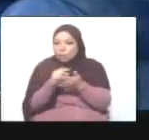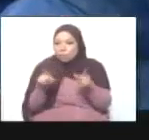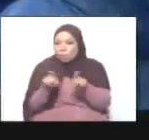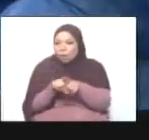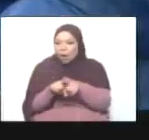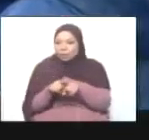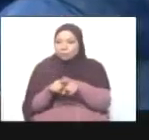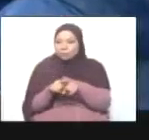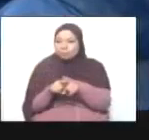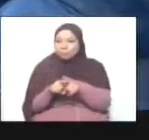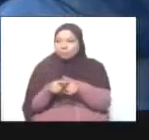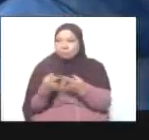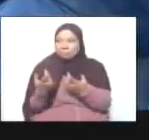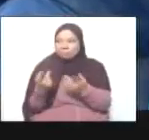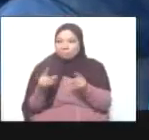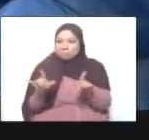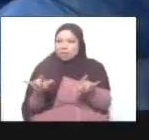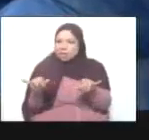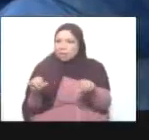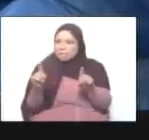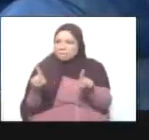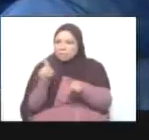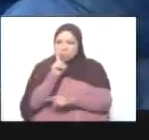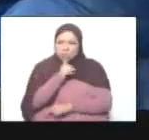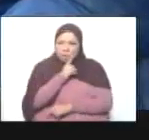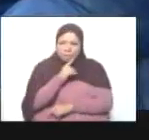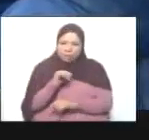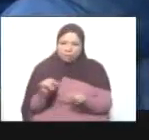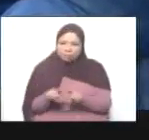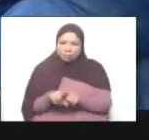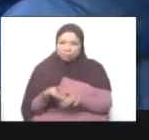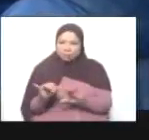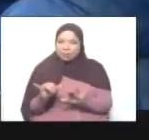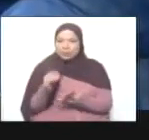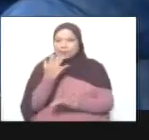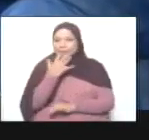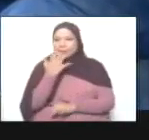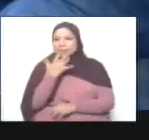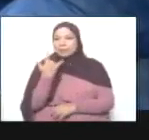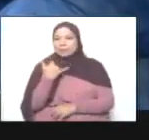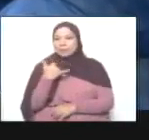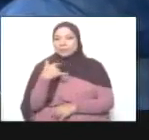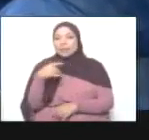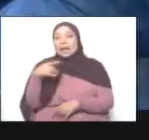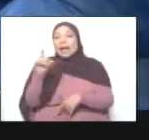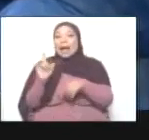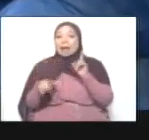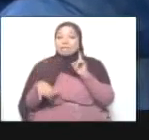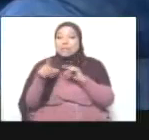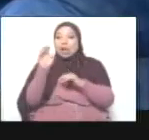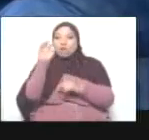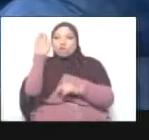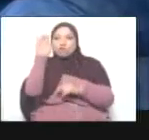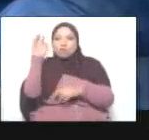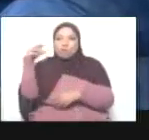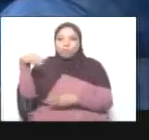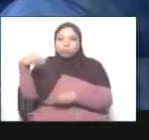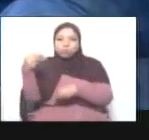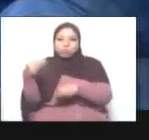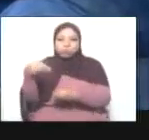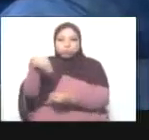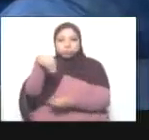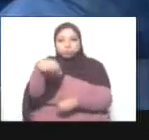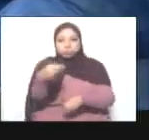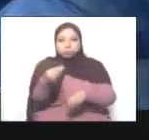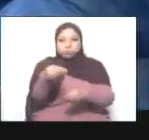también. Sí. Las comiquitas y en las series infantiles salían robots. Había una serie que